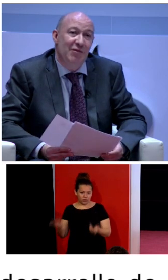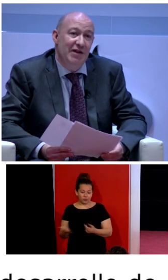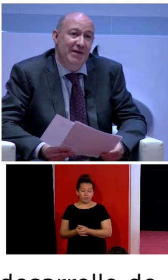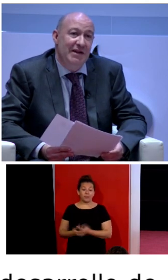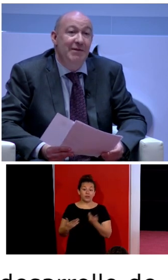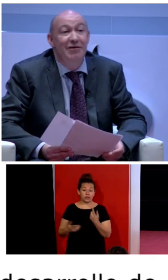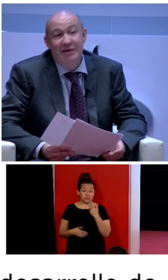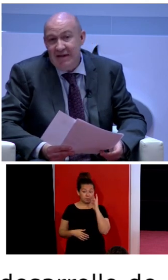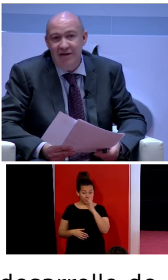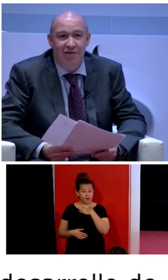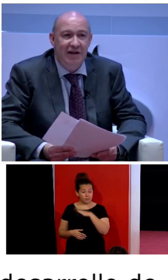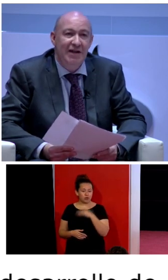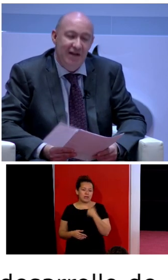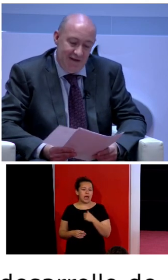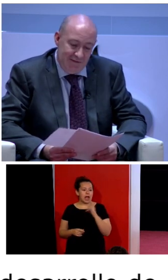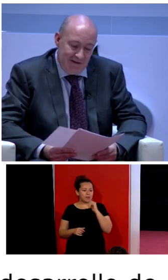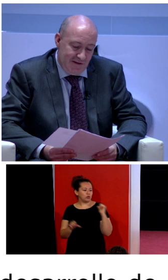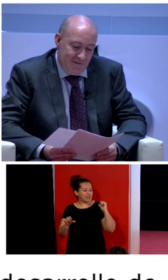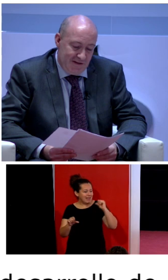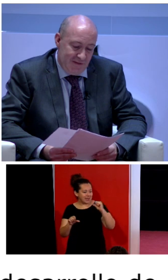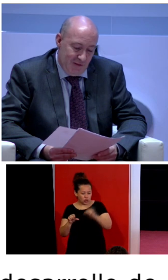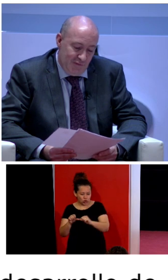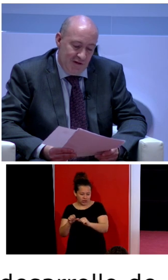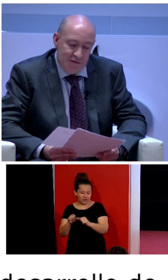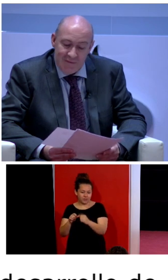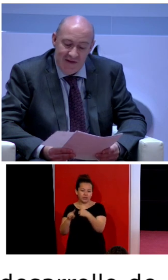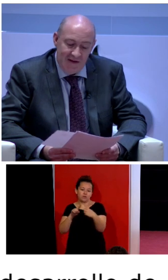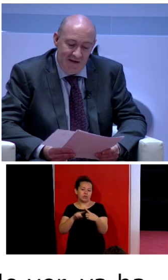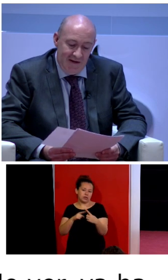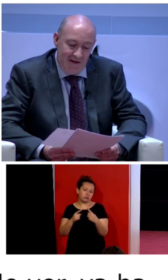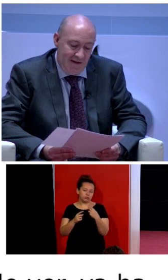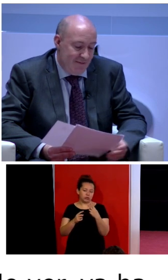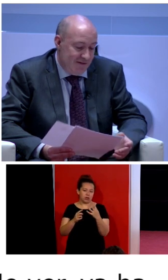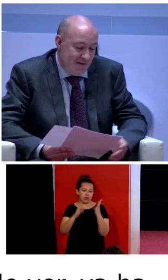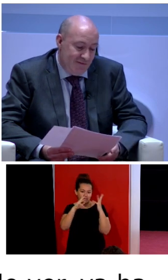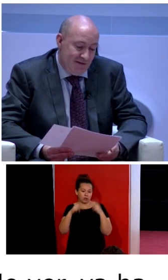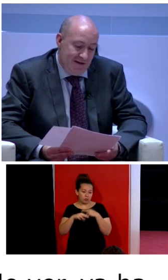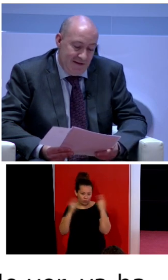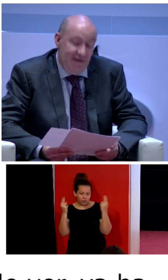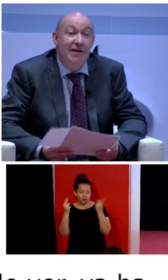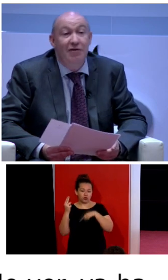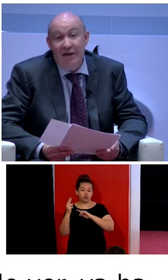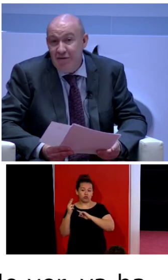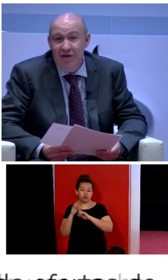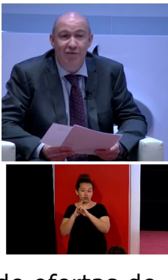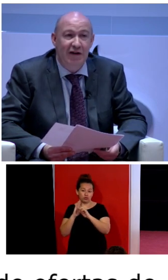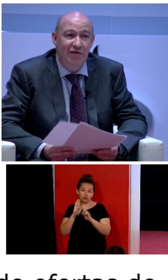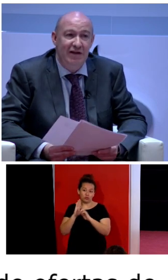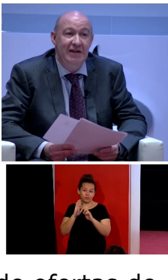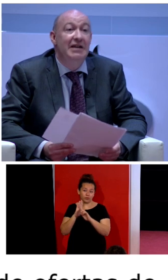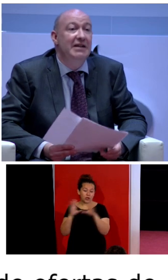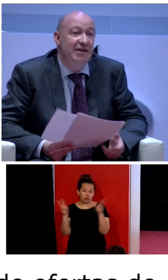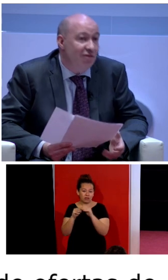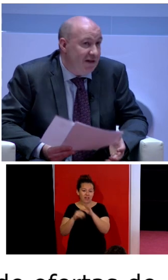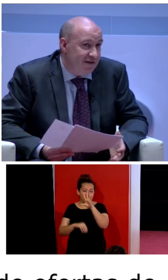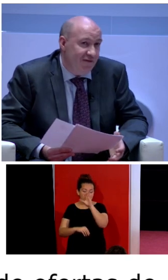como se puede ver, ya ha habido una trayectoria de una serie de ofertas de empleo público. Hemos tenido un total de 5 años de convocatorias,